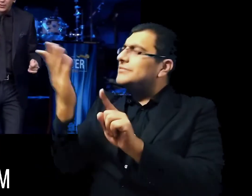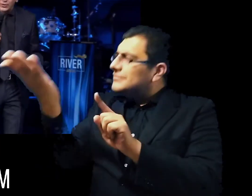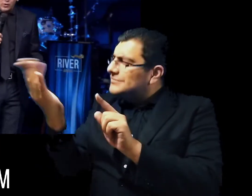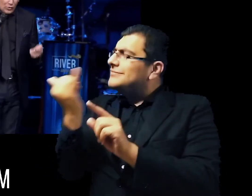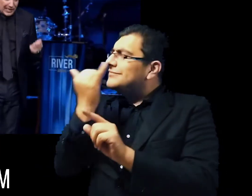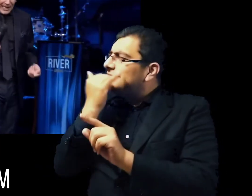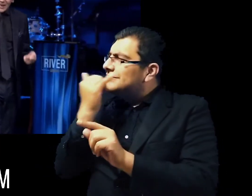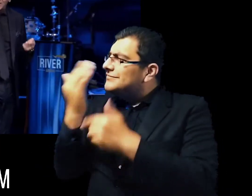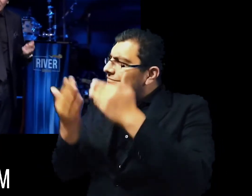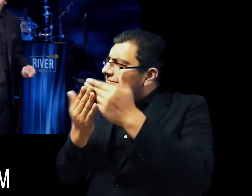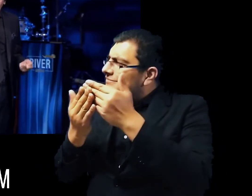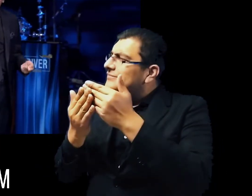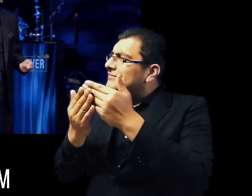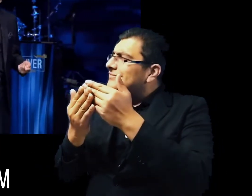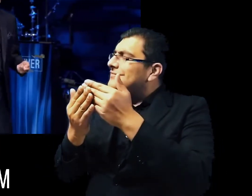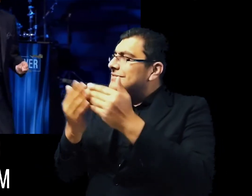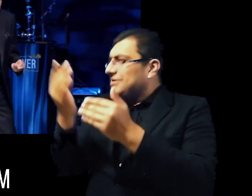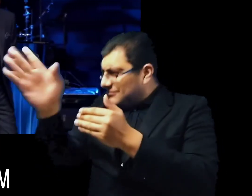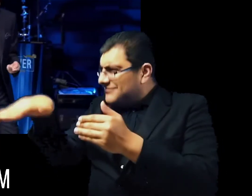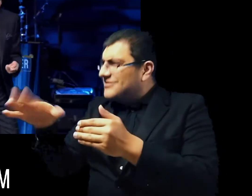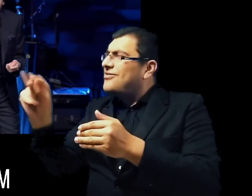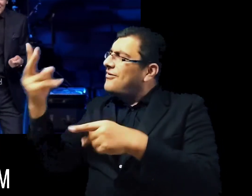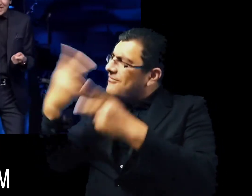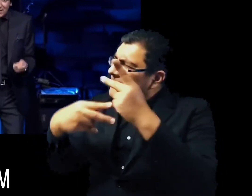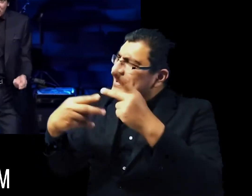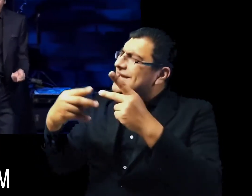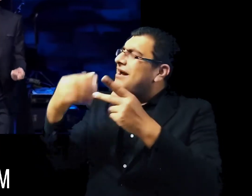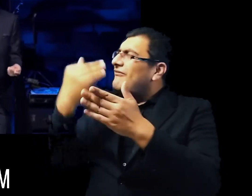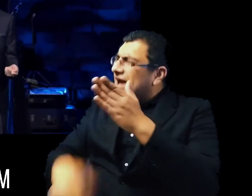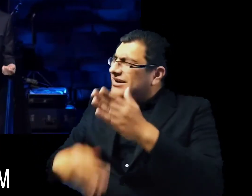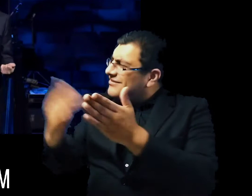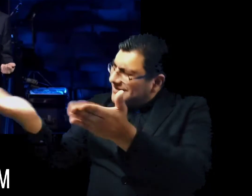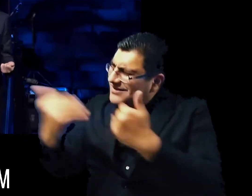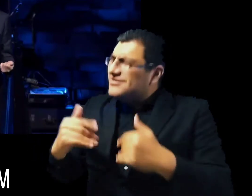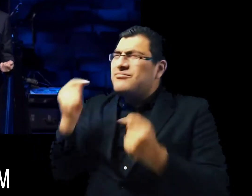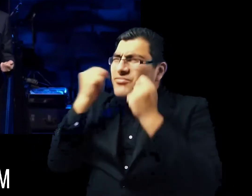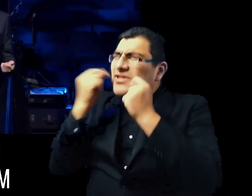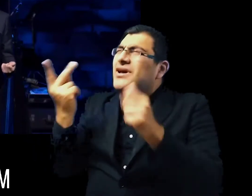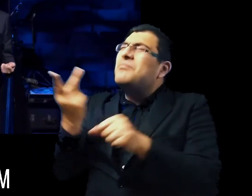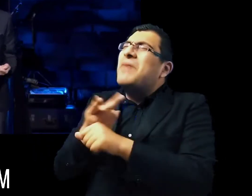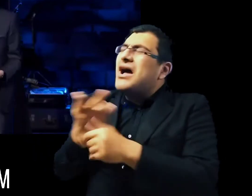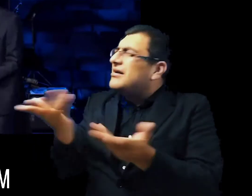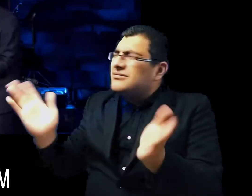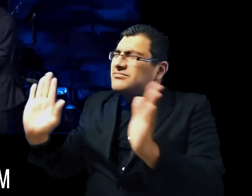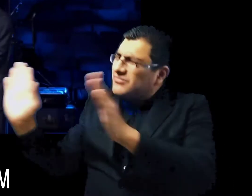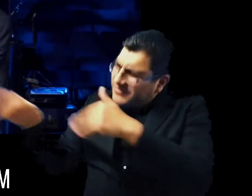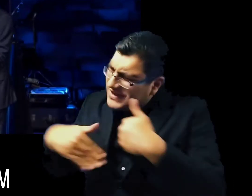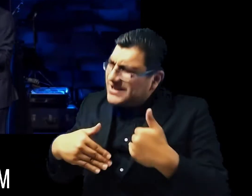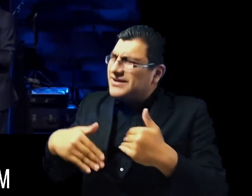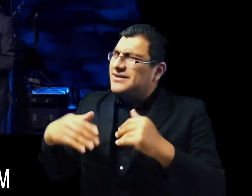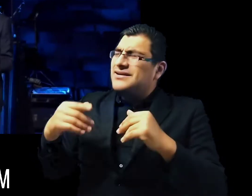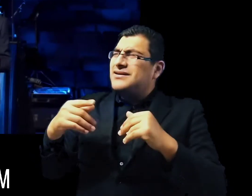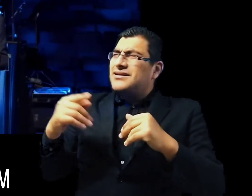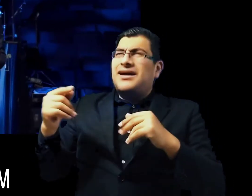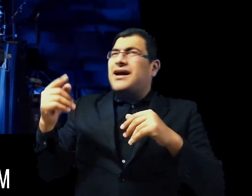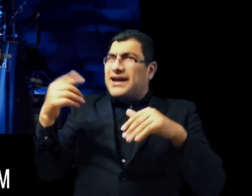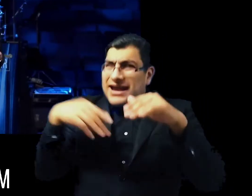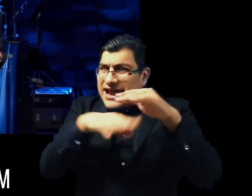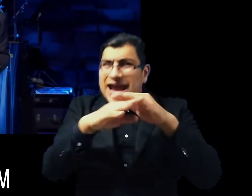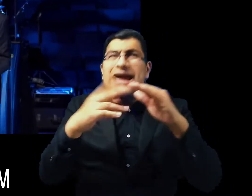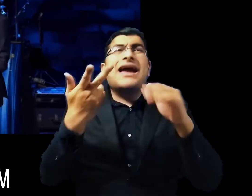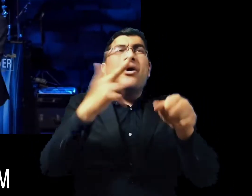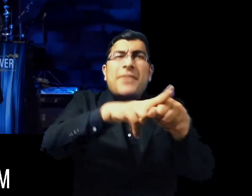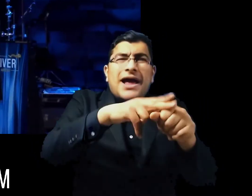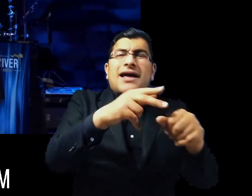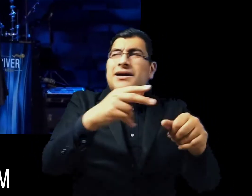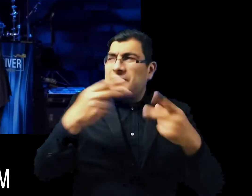favor, no dejes de venir. No importa lo que hayas hecho. Pero yo estoy al timón de un hospital de gente rota.